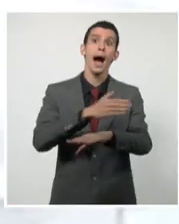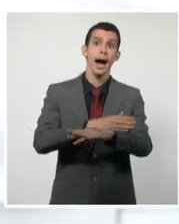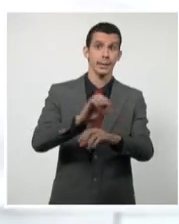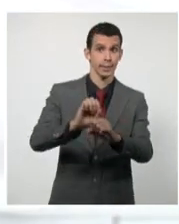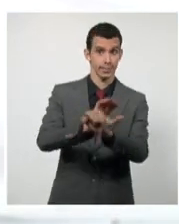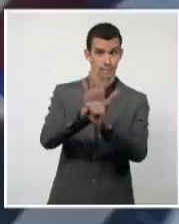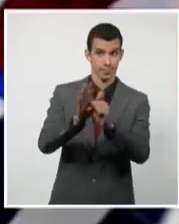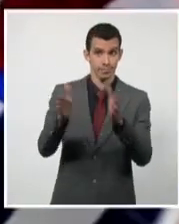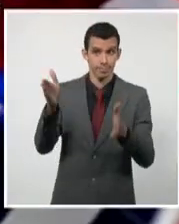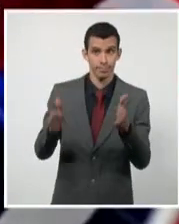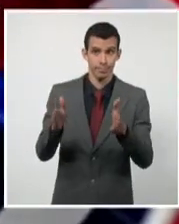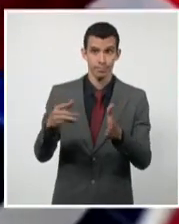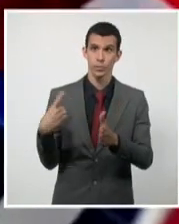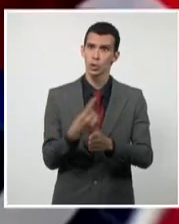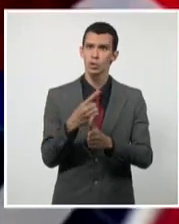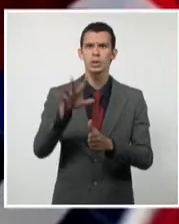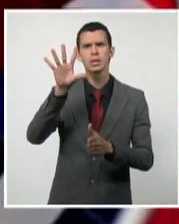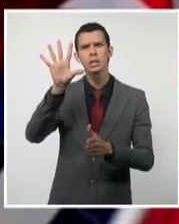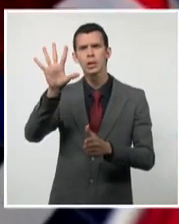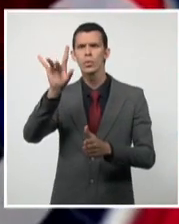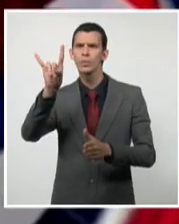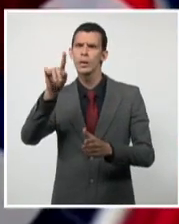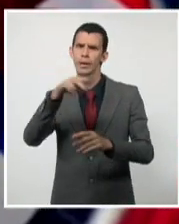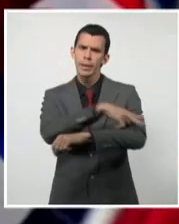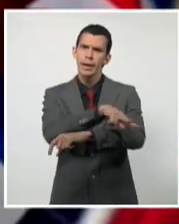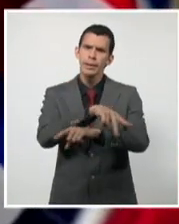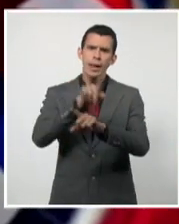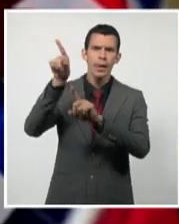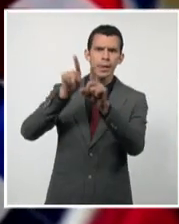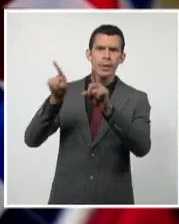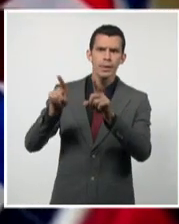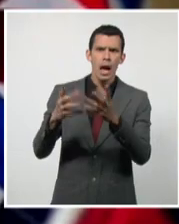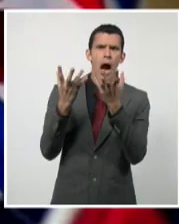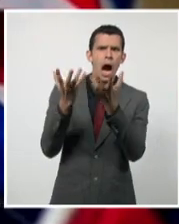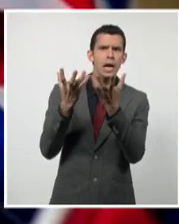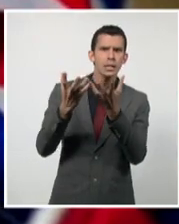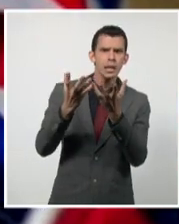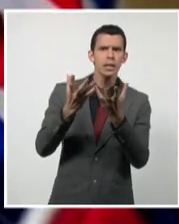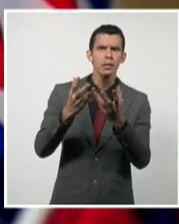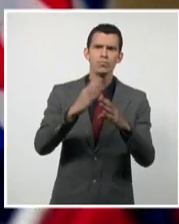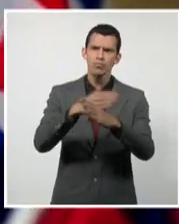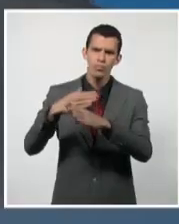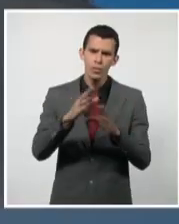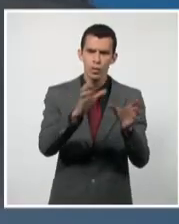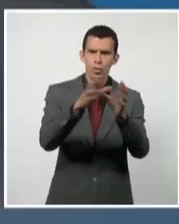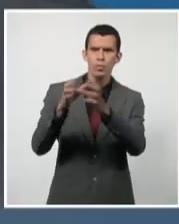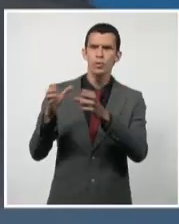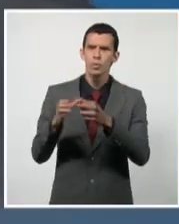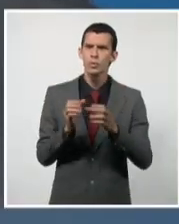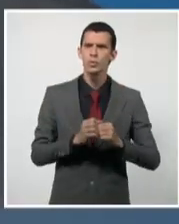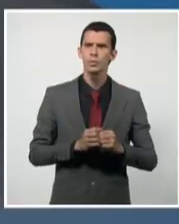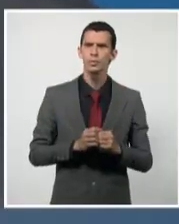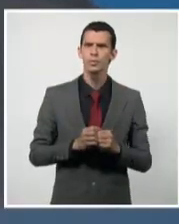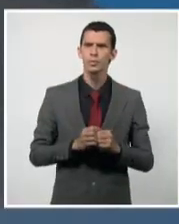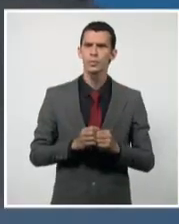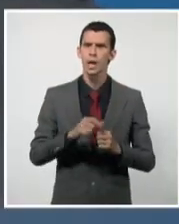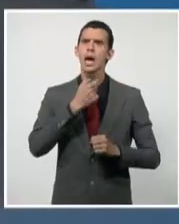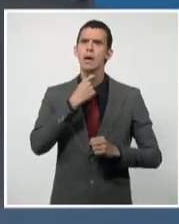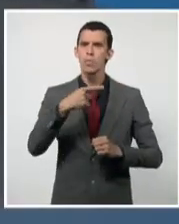en 59 países, todos los cuales están trabajando activamente con las autoridades